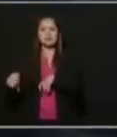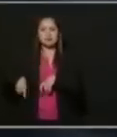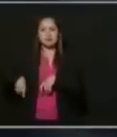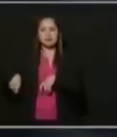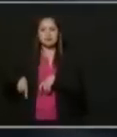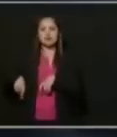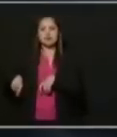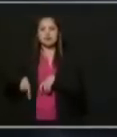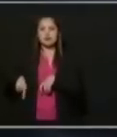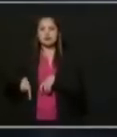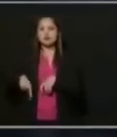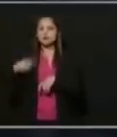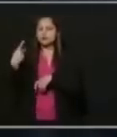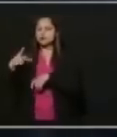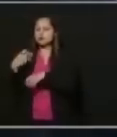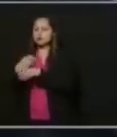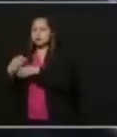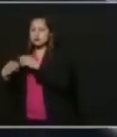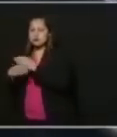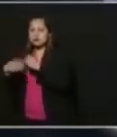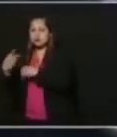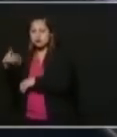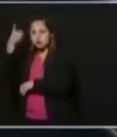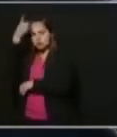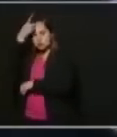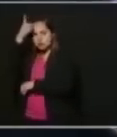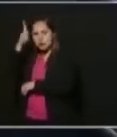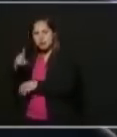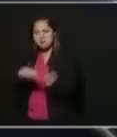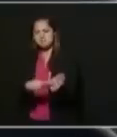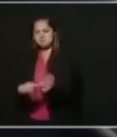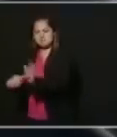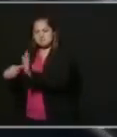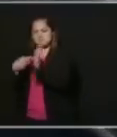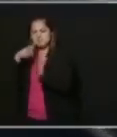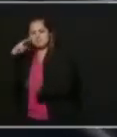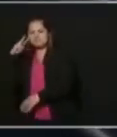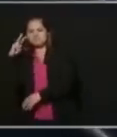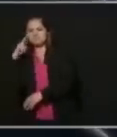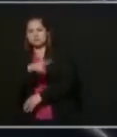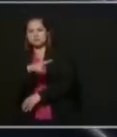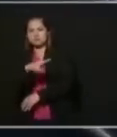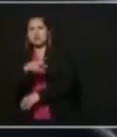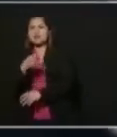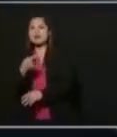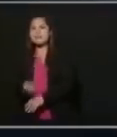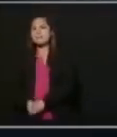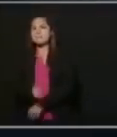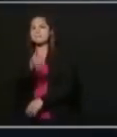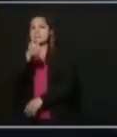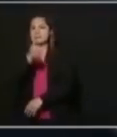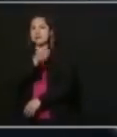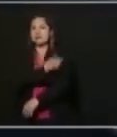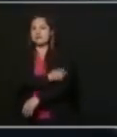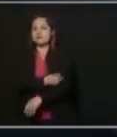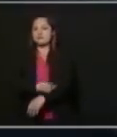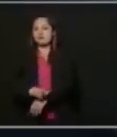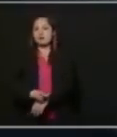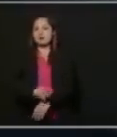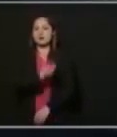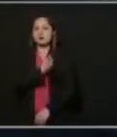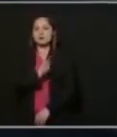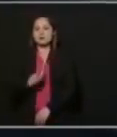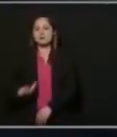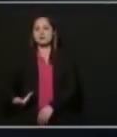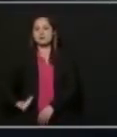del presidente, de sus familias, de todos los familiares